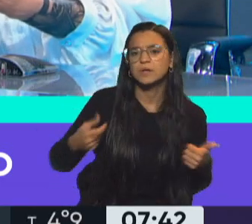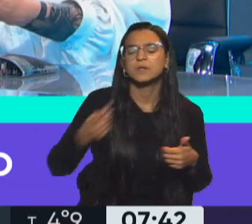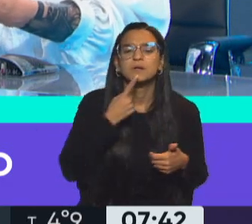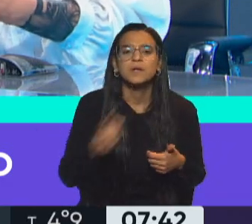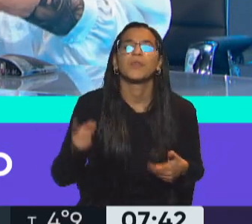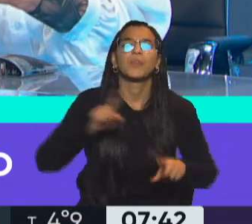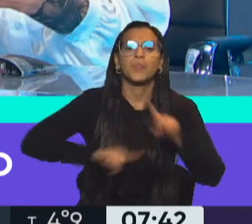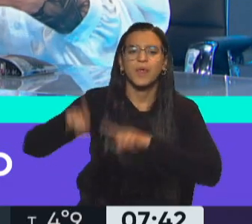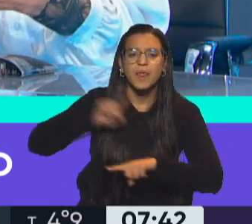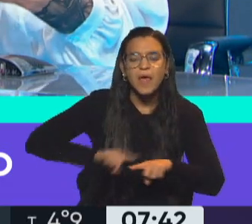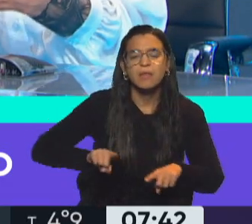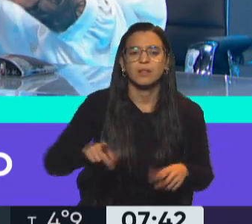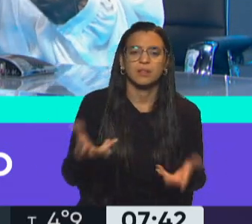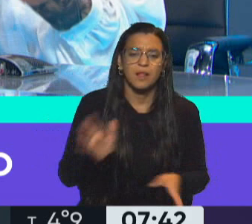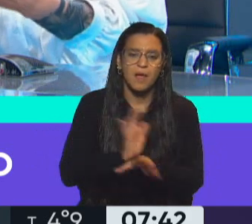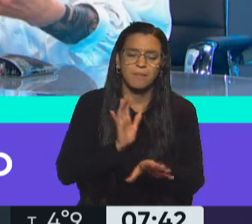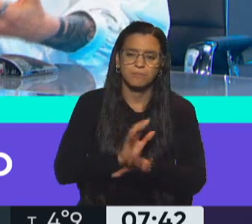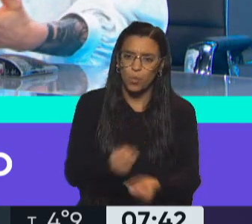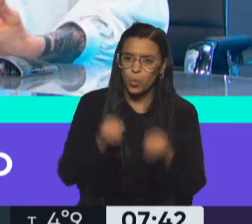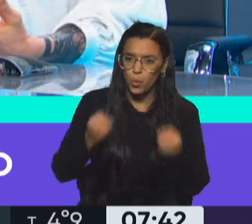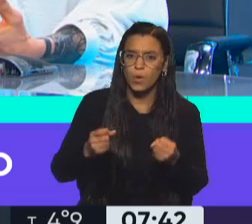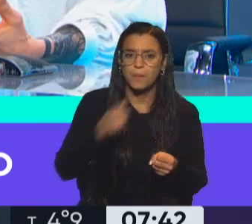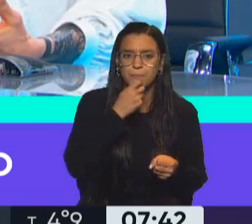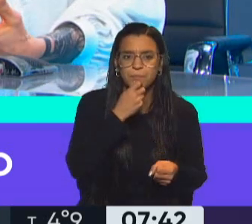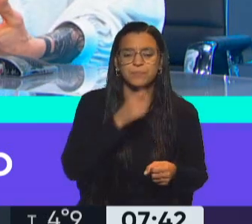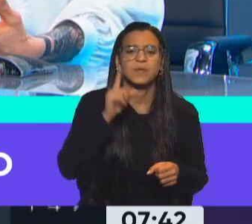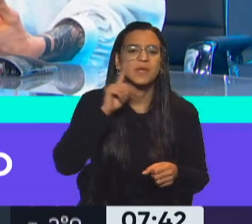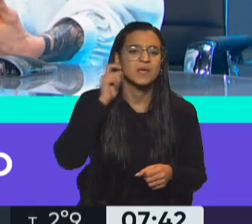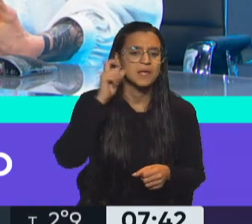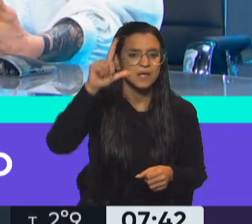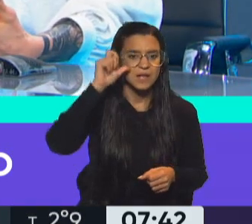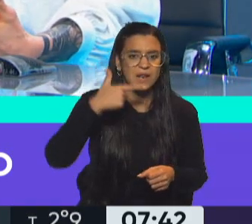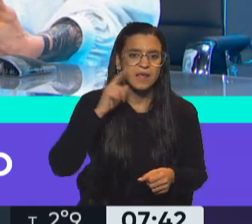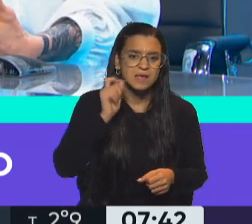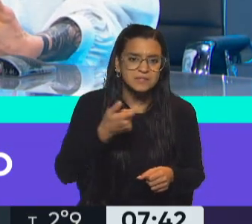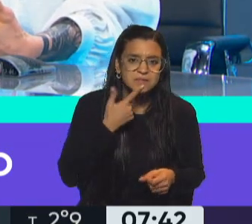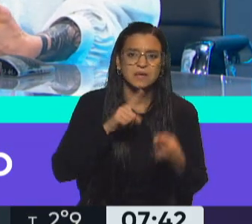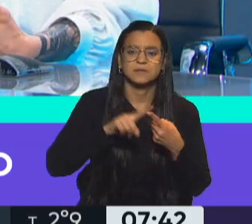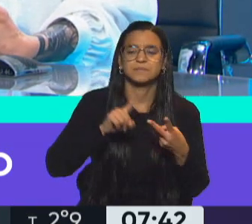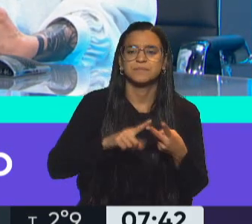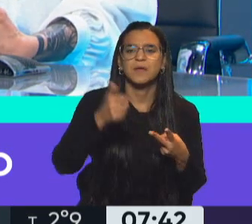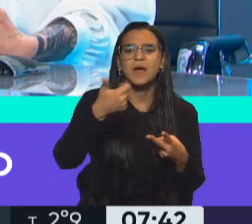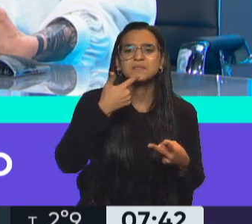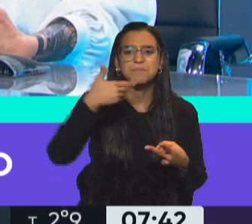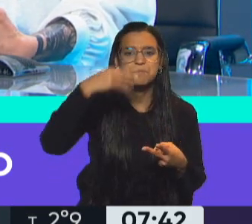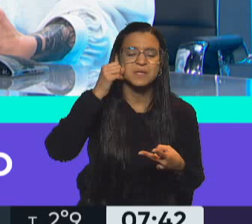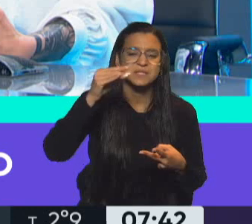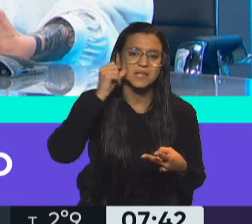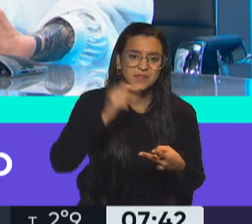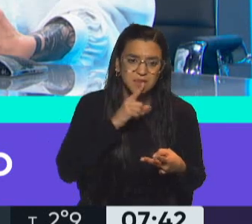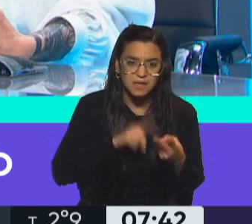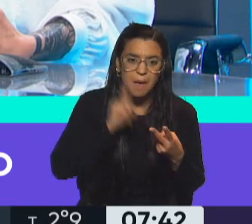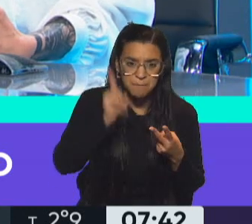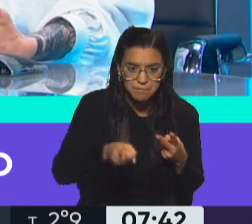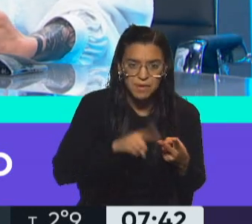que tienen una postura mucho más dura. El caso de Fernando Iglesias, el caso de Sabrina Ahmechet, que fue muy cuestionada